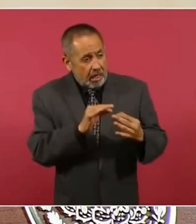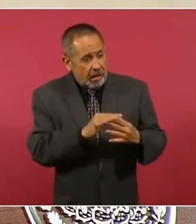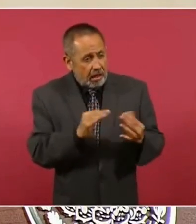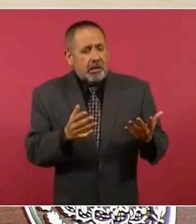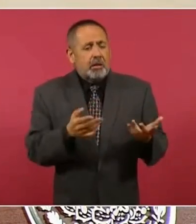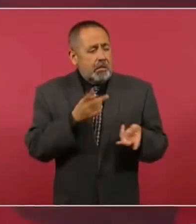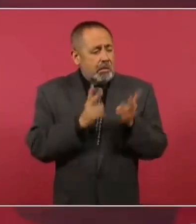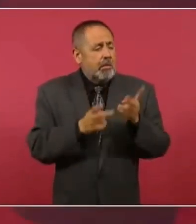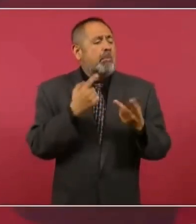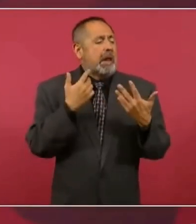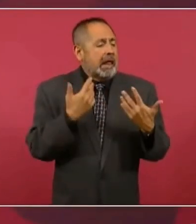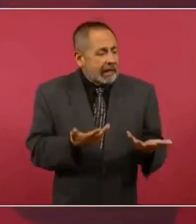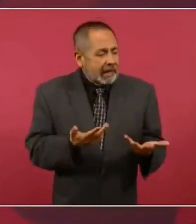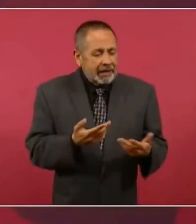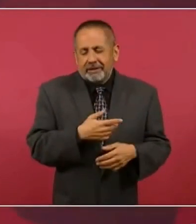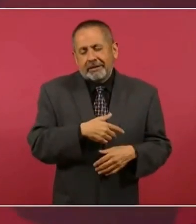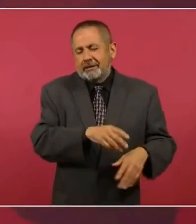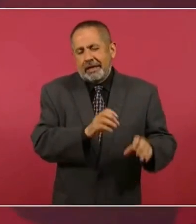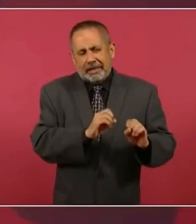¿para qué hablamos?